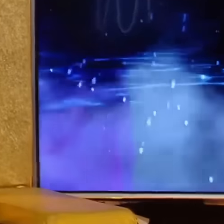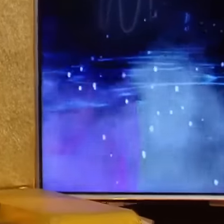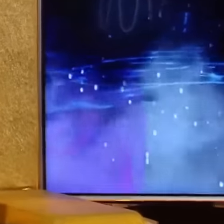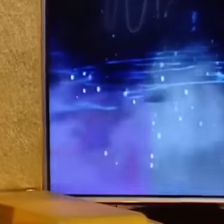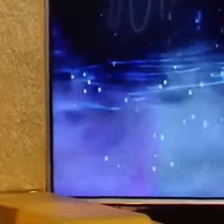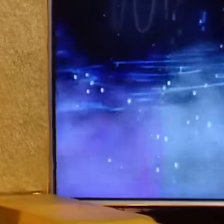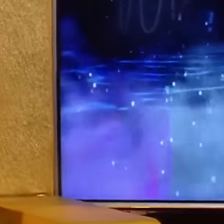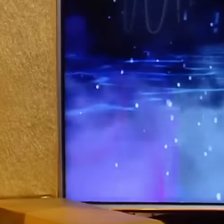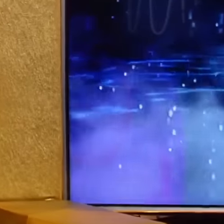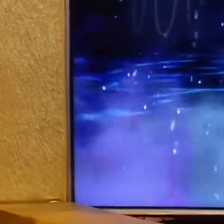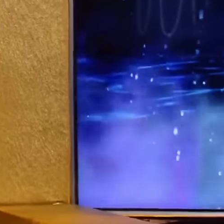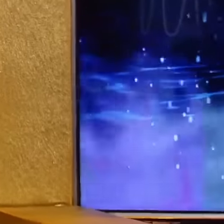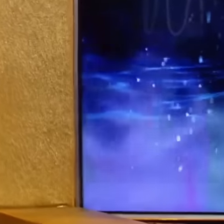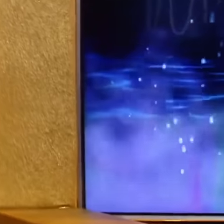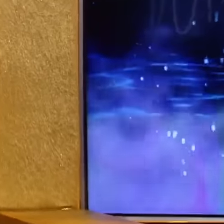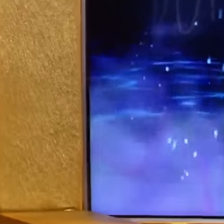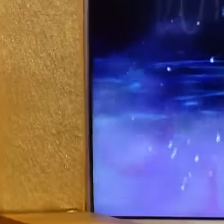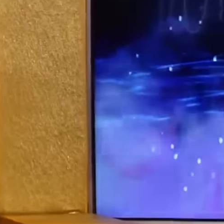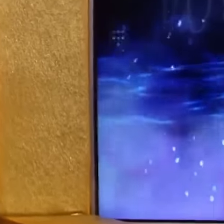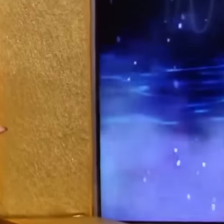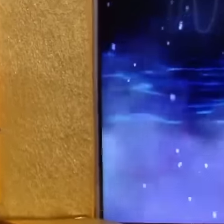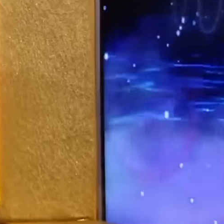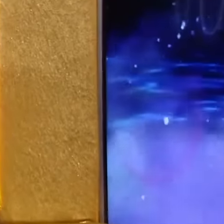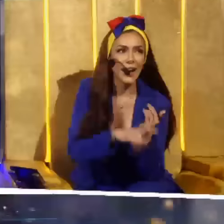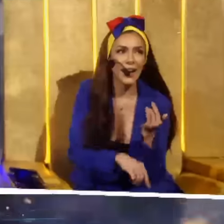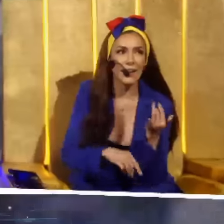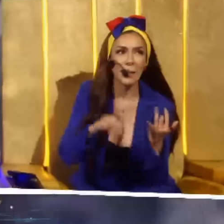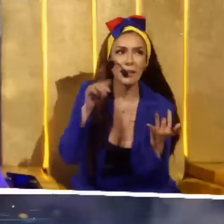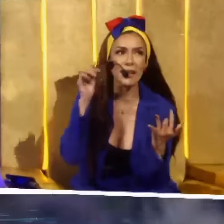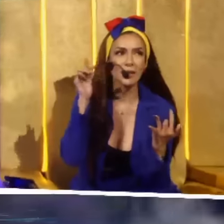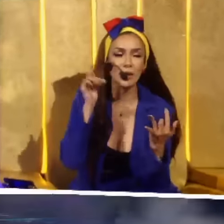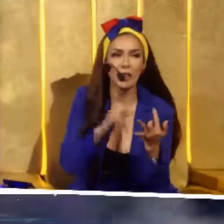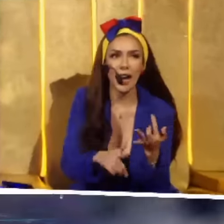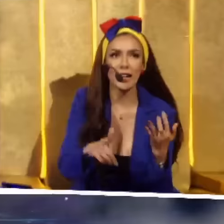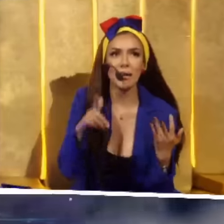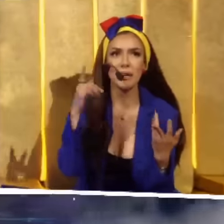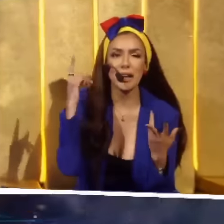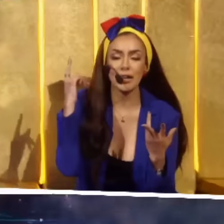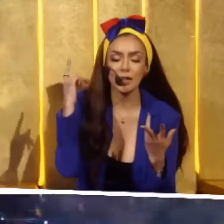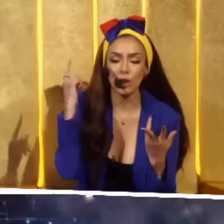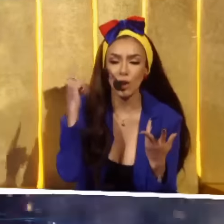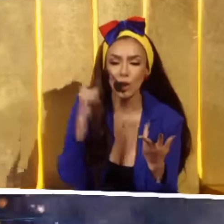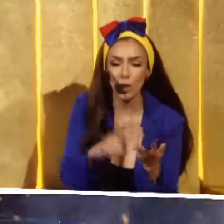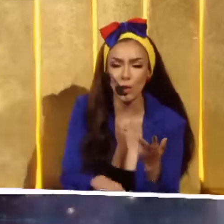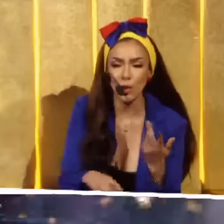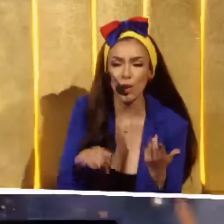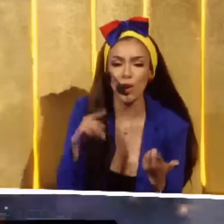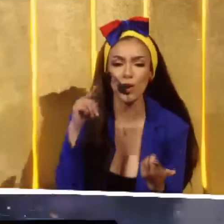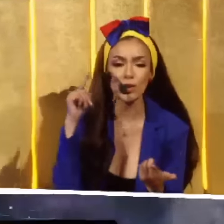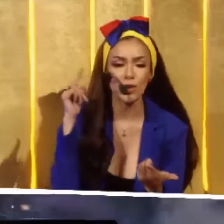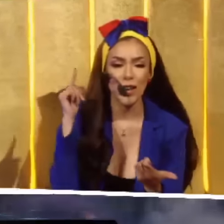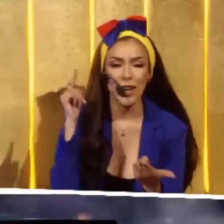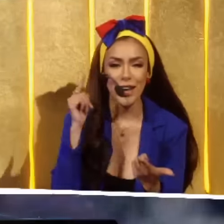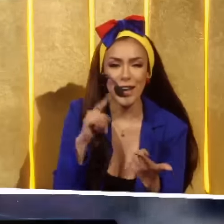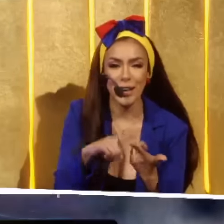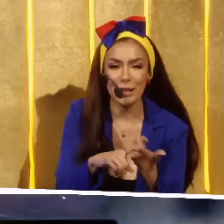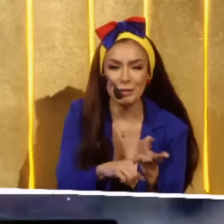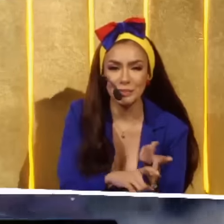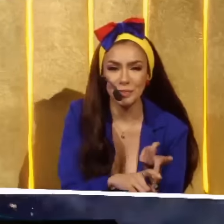Sí. Juan. Sí, me encantó las cargadas, me encantó el baile, me encantó los nudos.